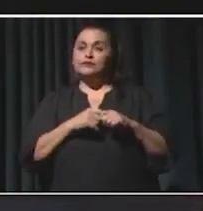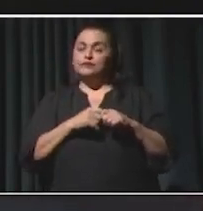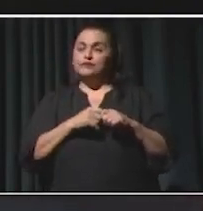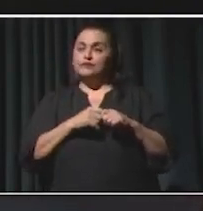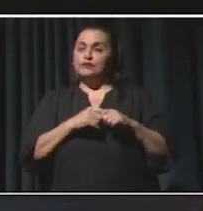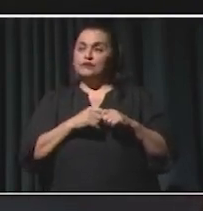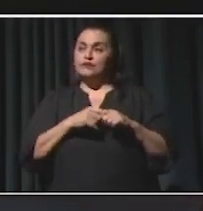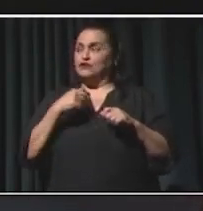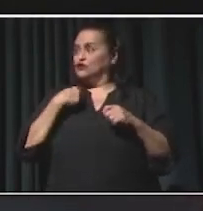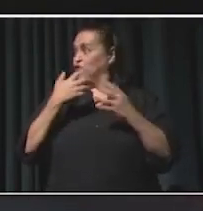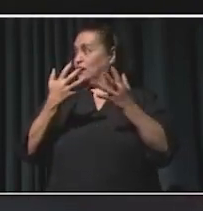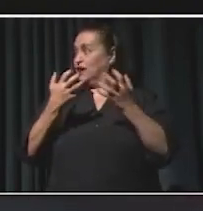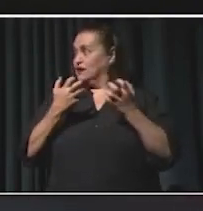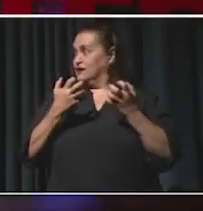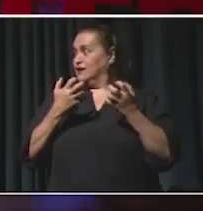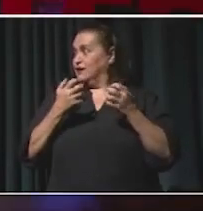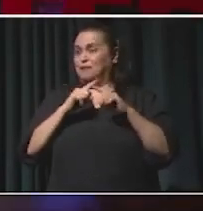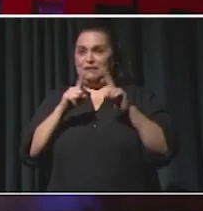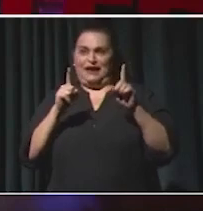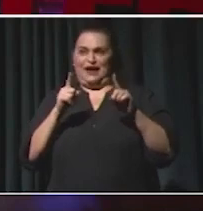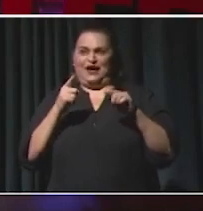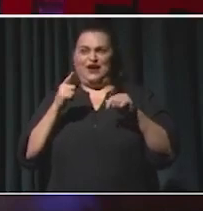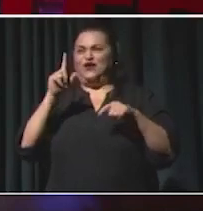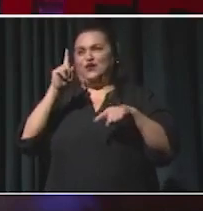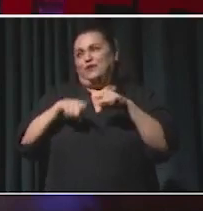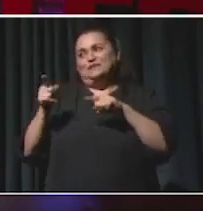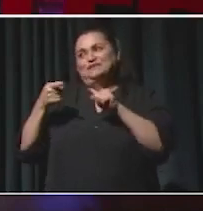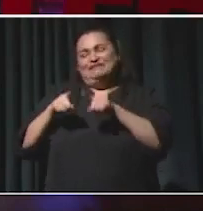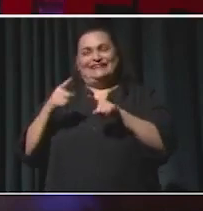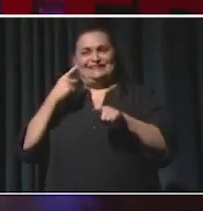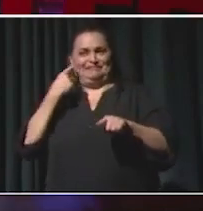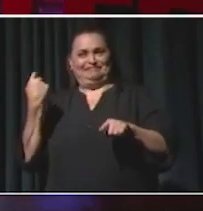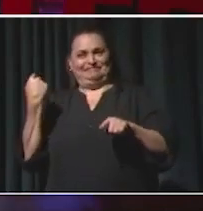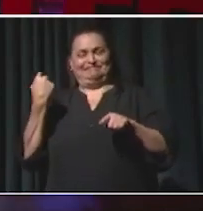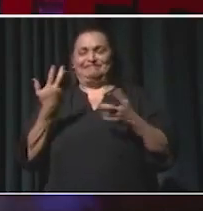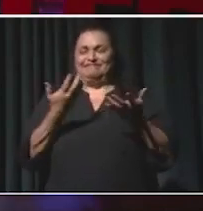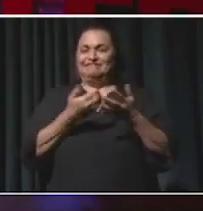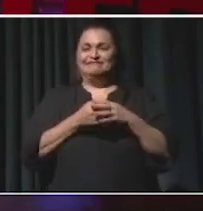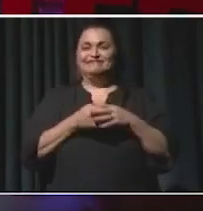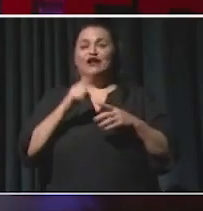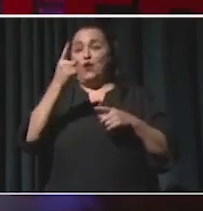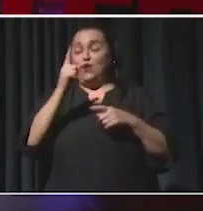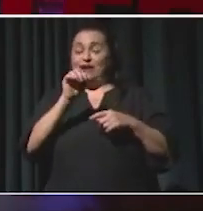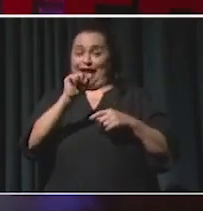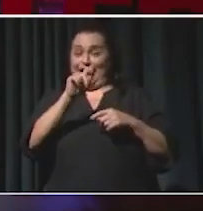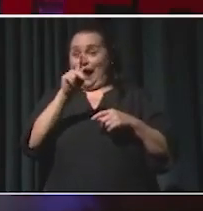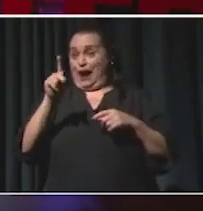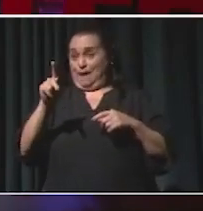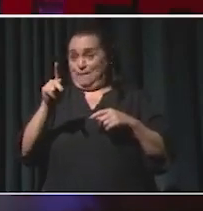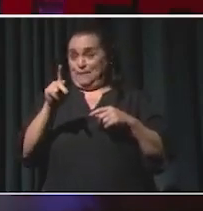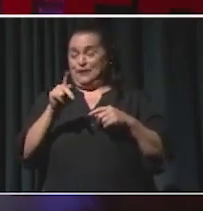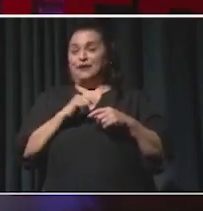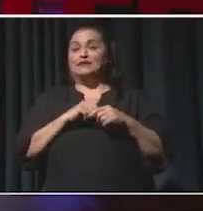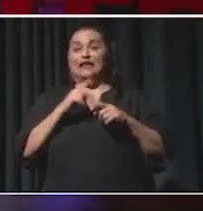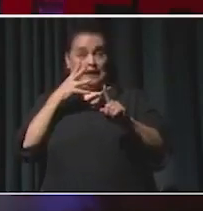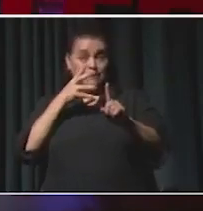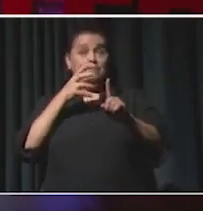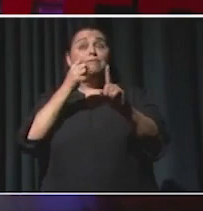Yo quería que, pero bueno, suceden los glitches. Una aplicación, ven el